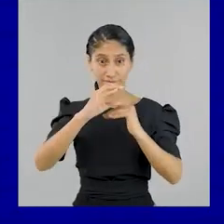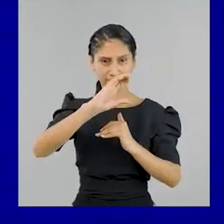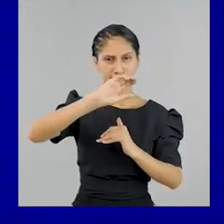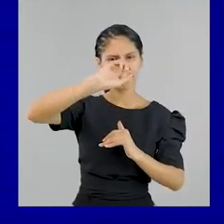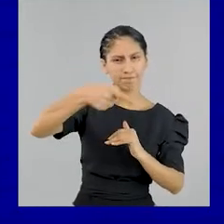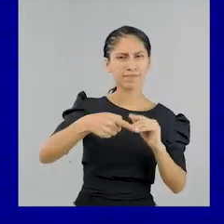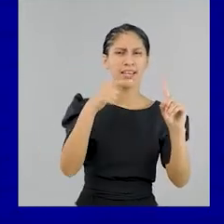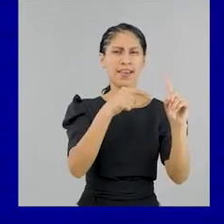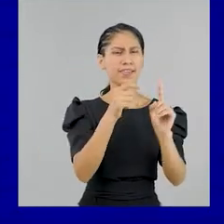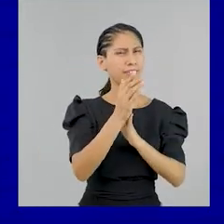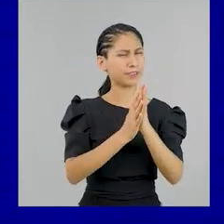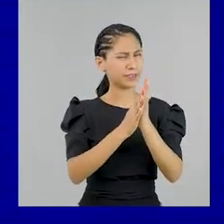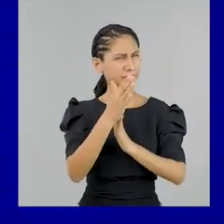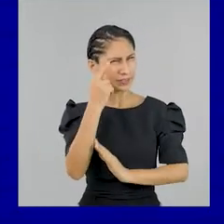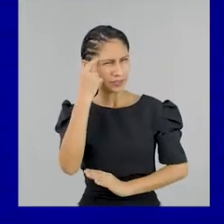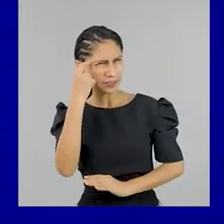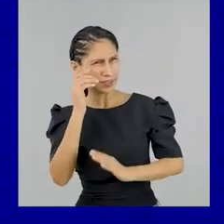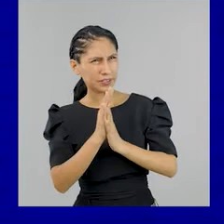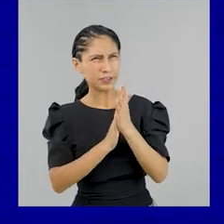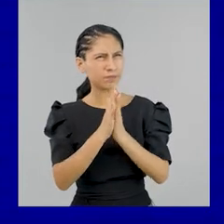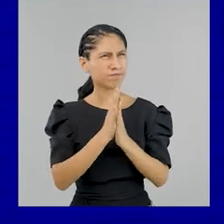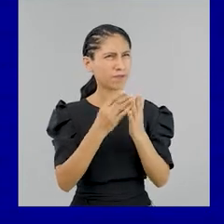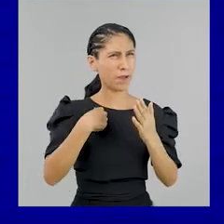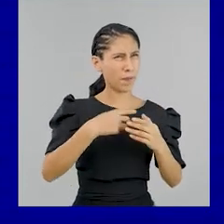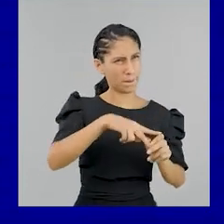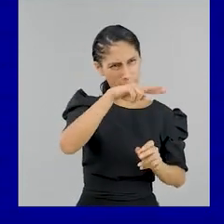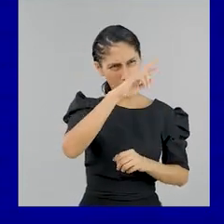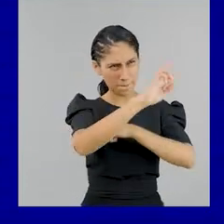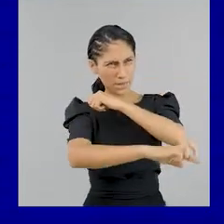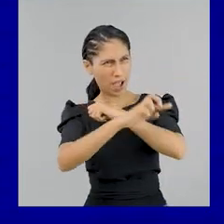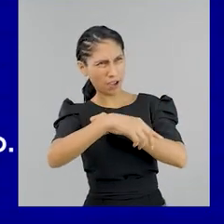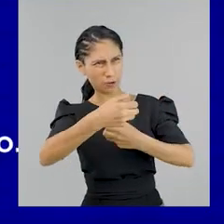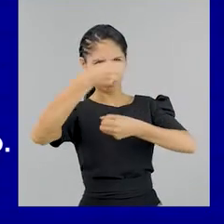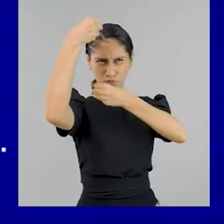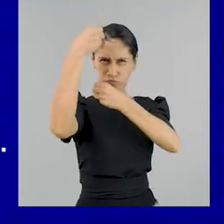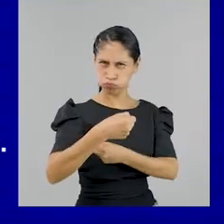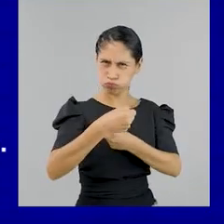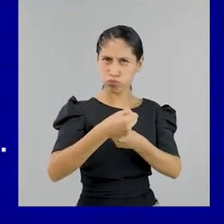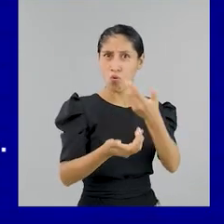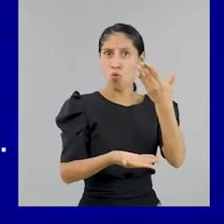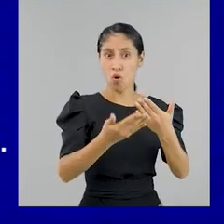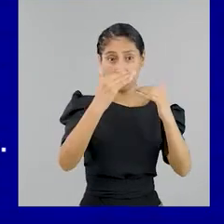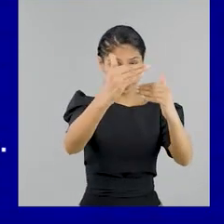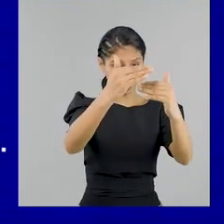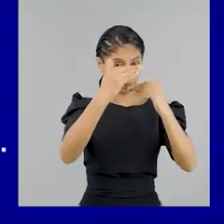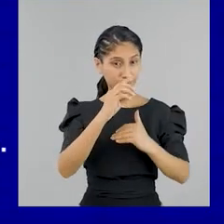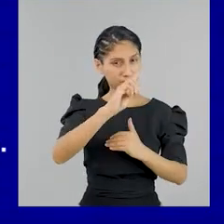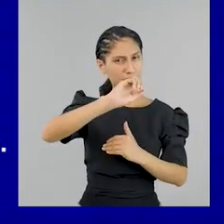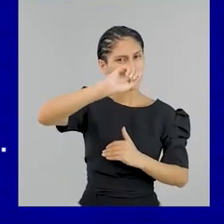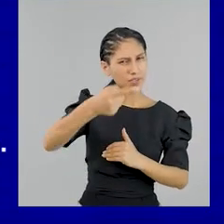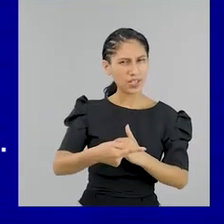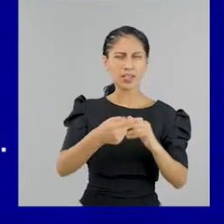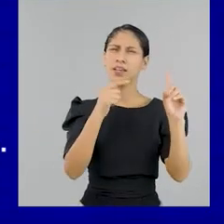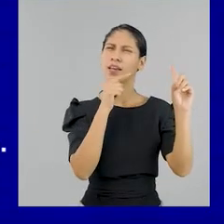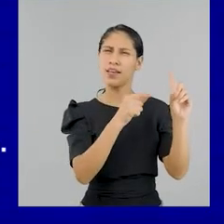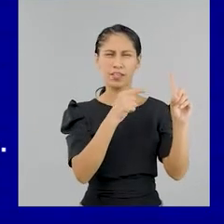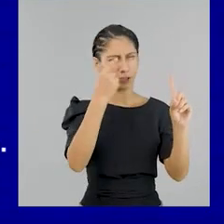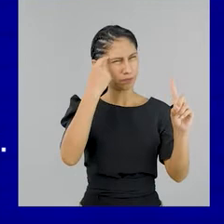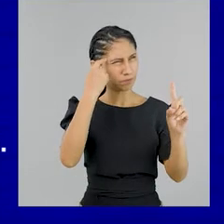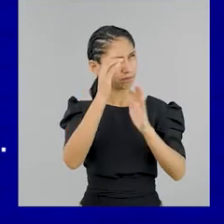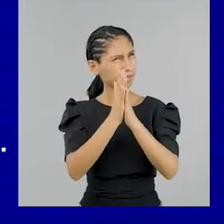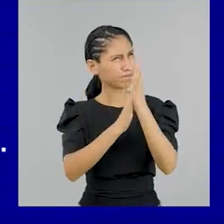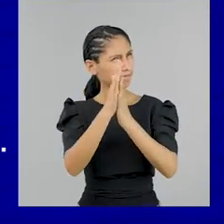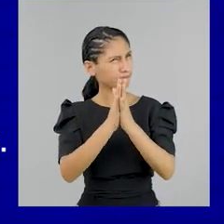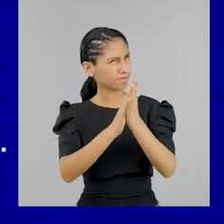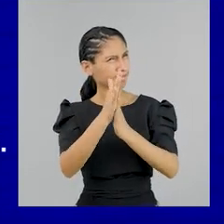C. Tiene deseos de realizar reformas en su país. D. Participa activamente en un